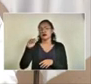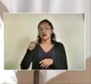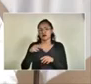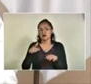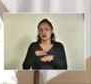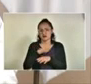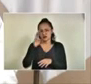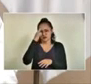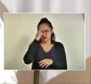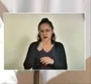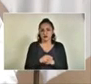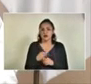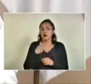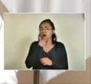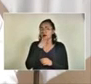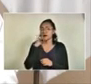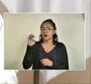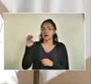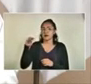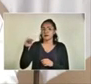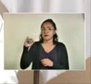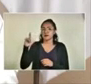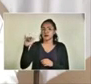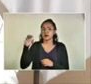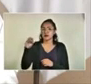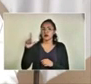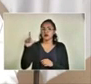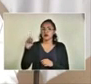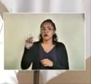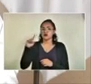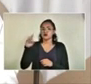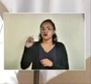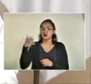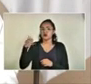emilio lozoya primero quiero decirles